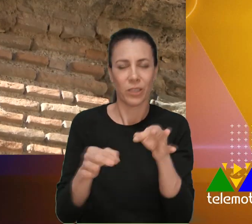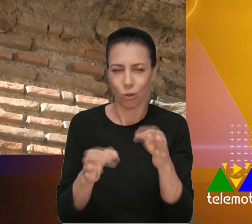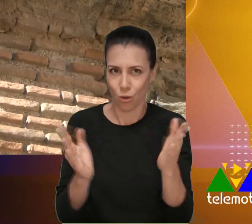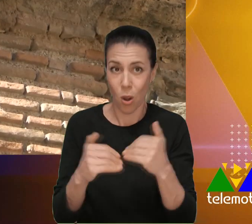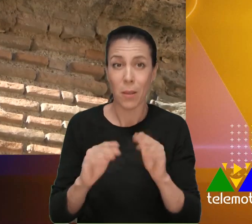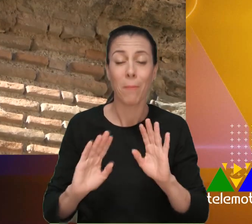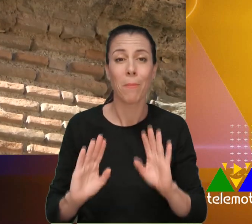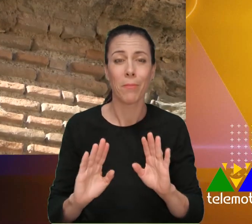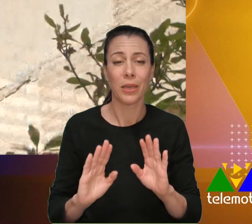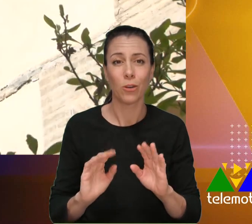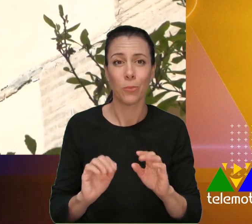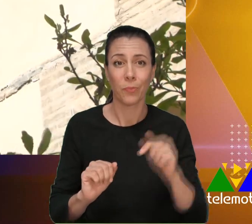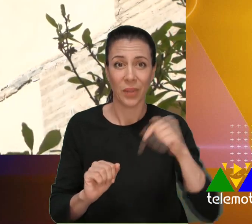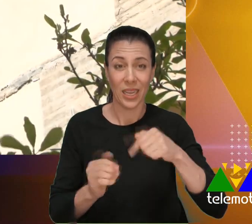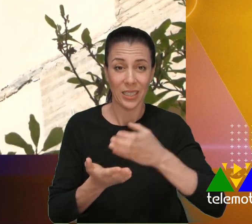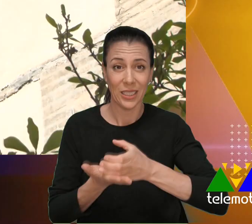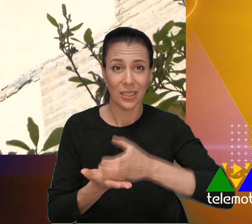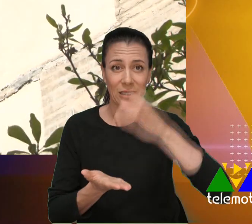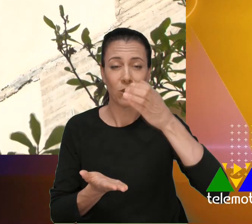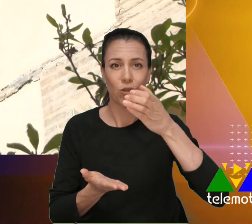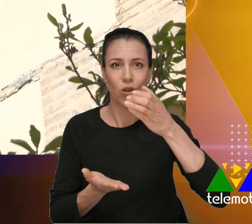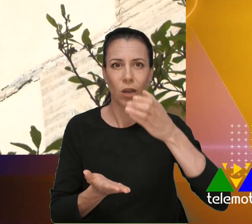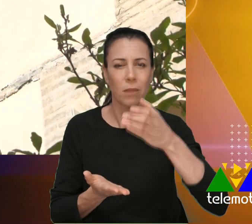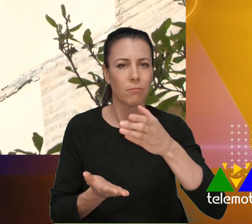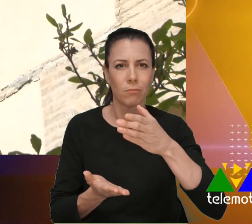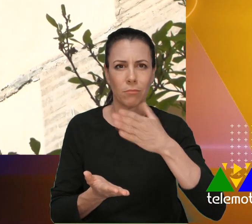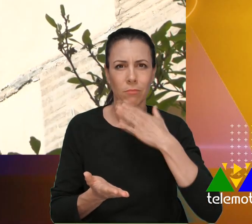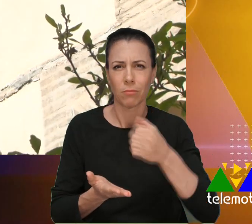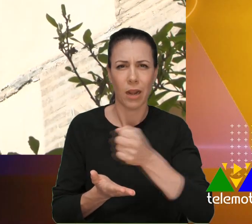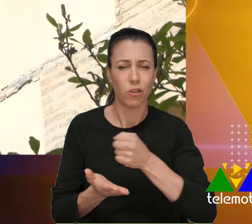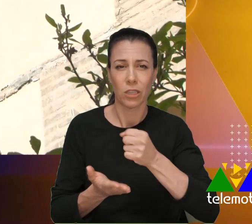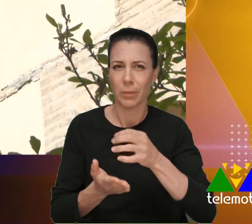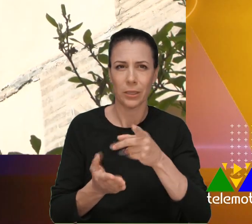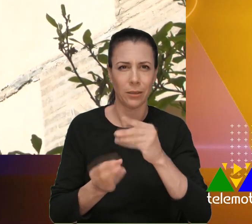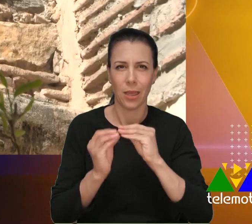y en cambio esta torre está magníficamente hecha,